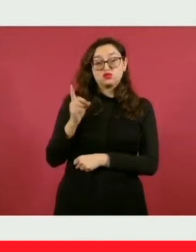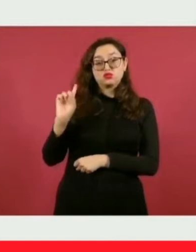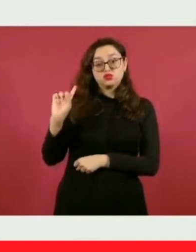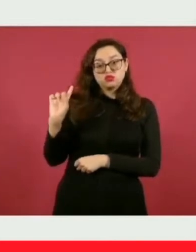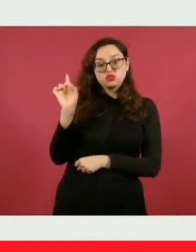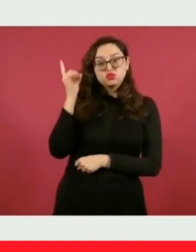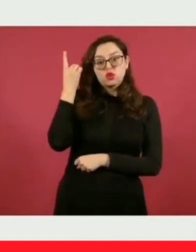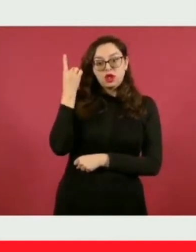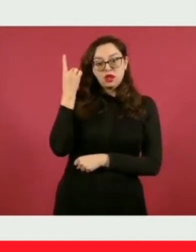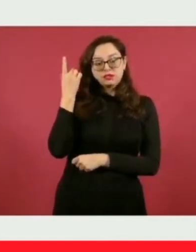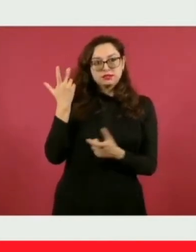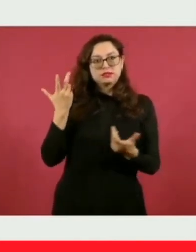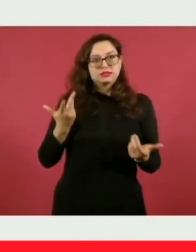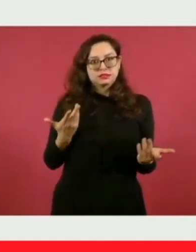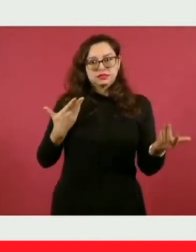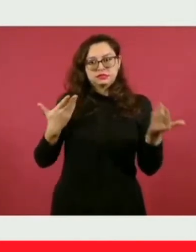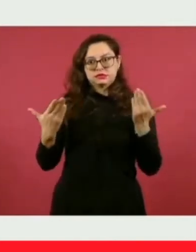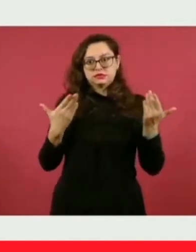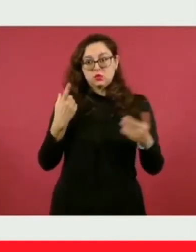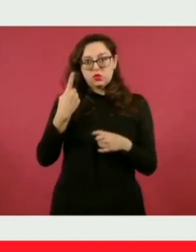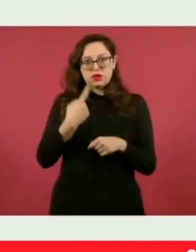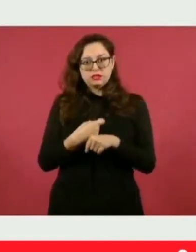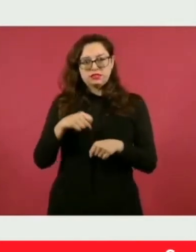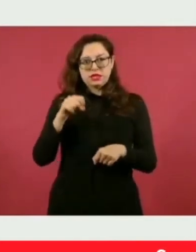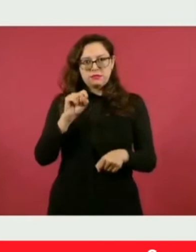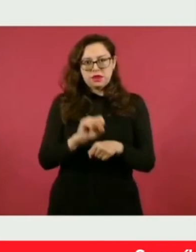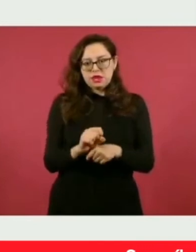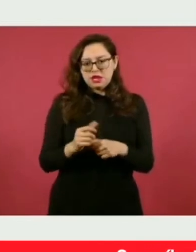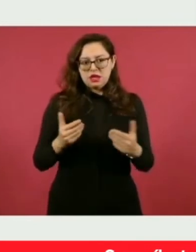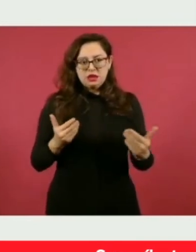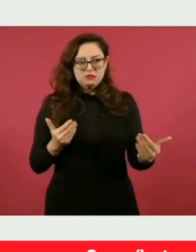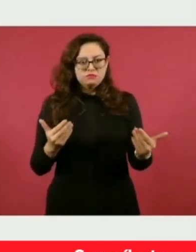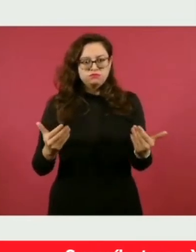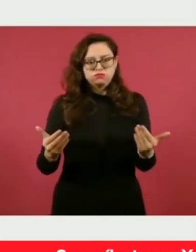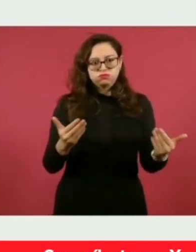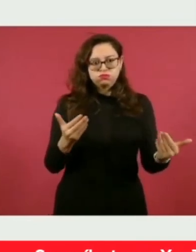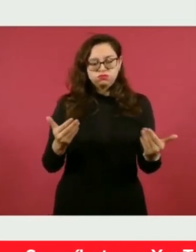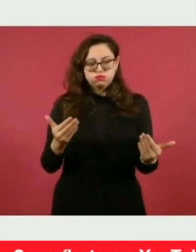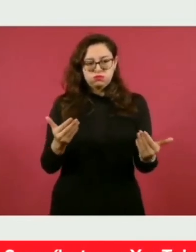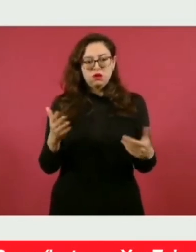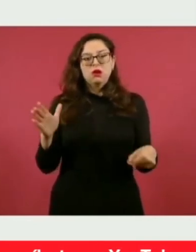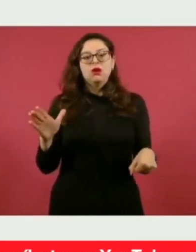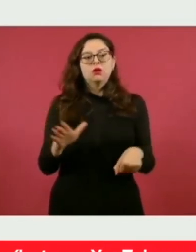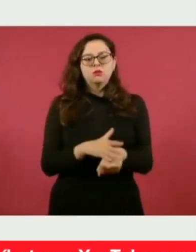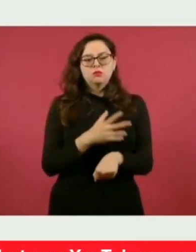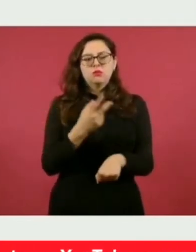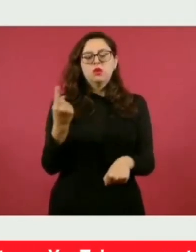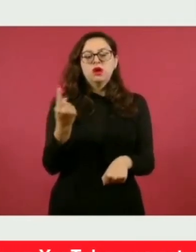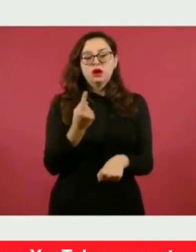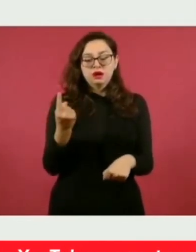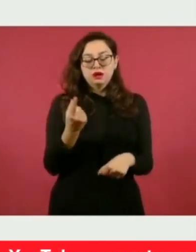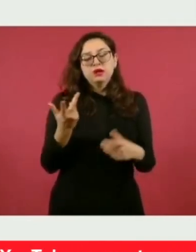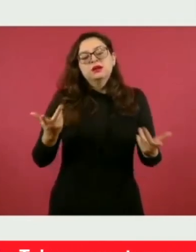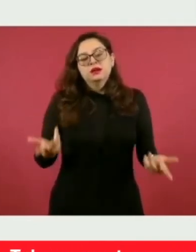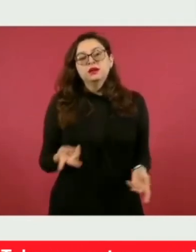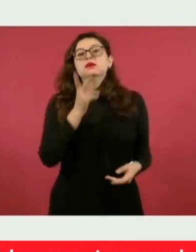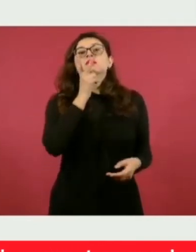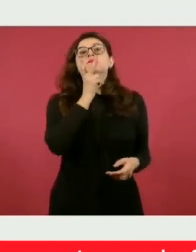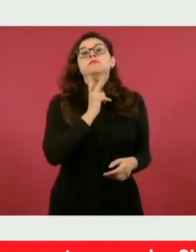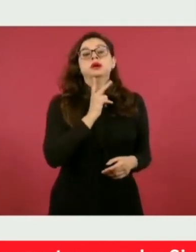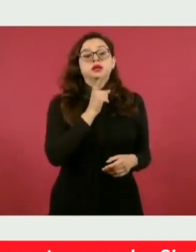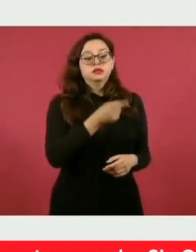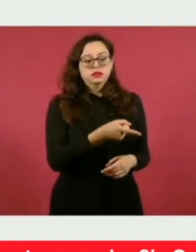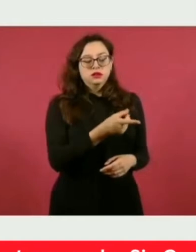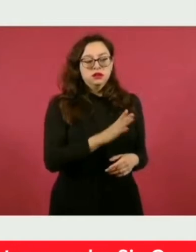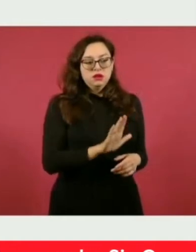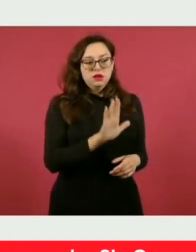$71.04, esto en el 29 de agosto. ¿Por qué comento y me detengo aquí? Porque, como ustedes saben, esto incide necesariamente en